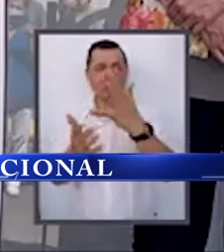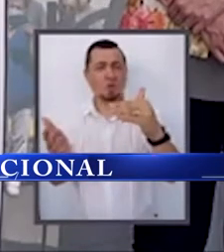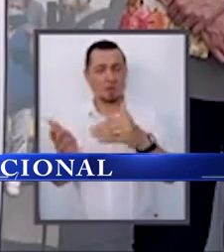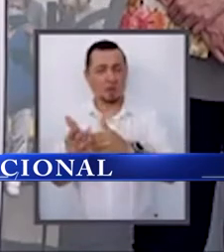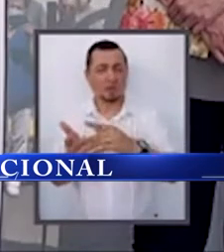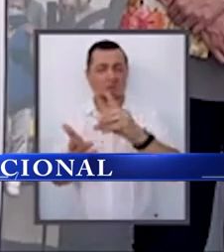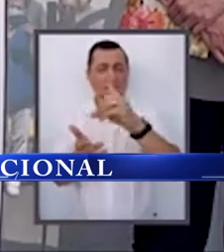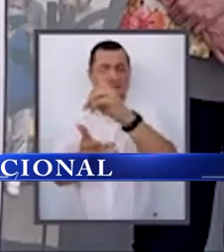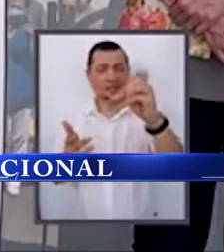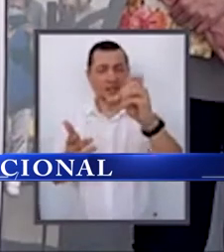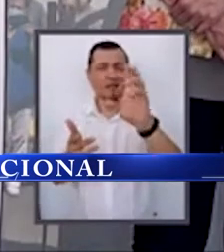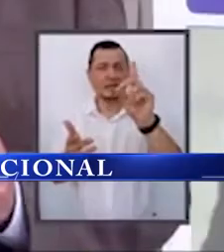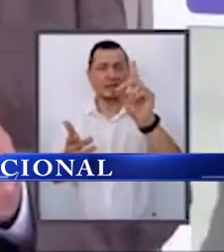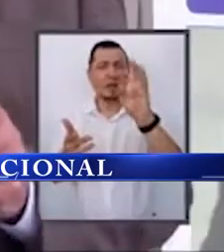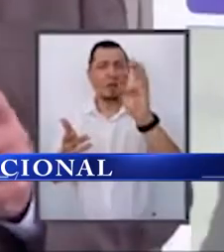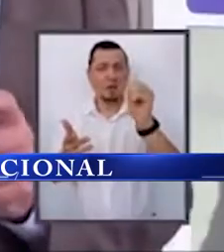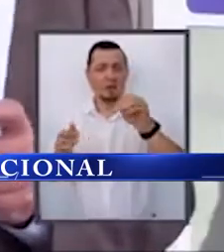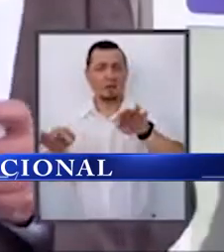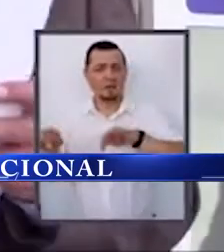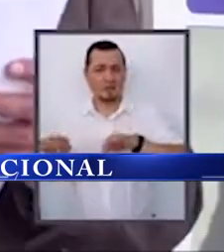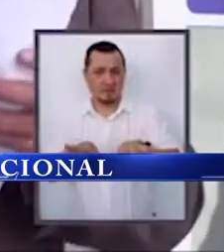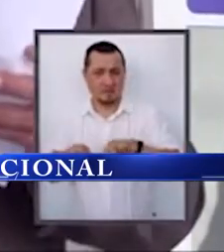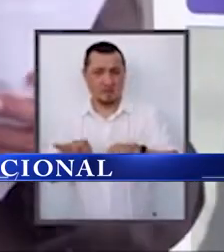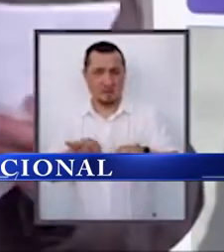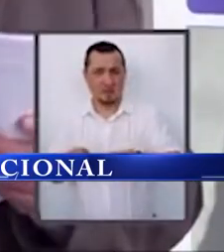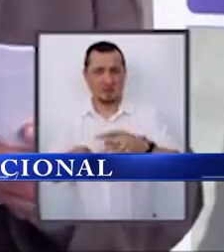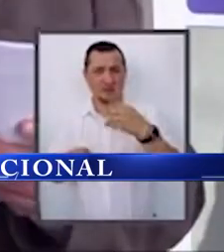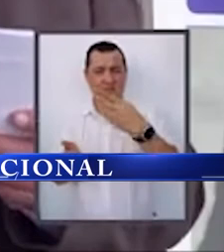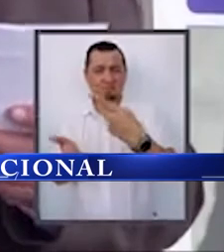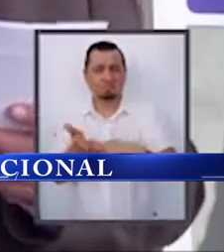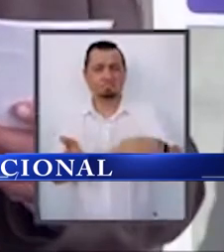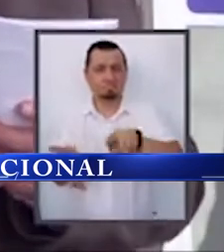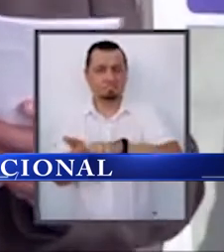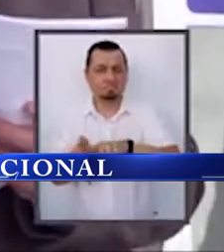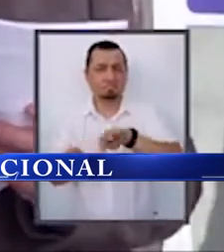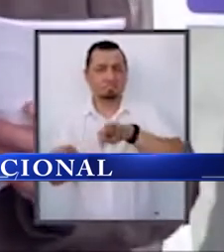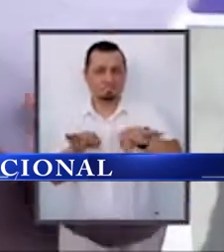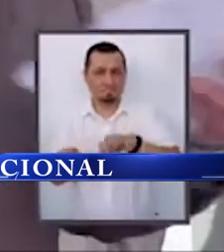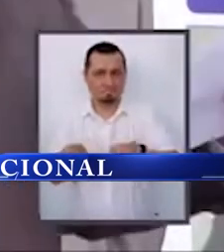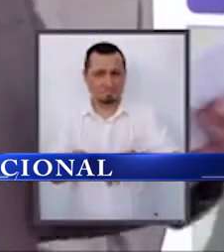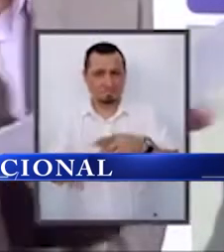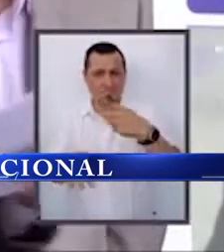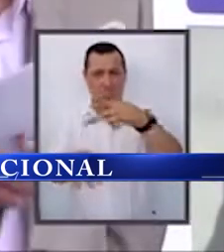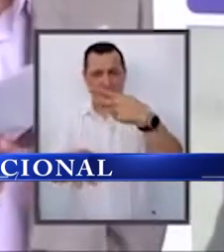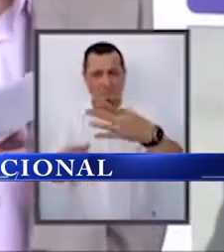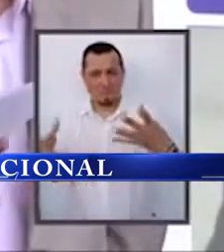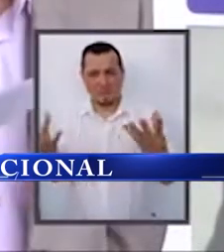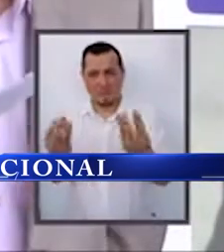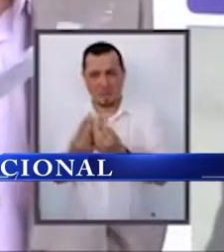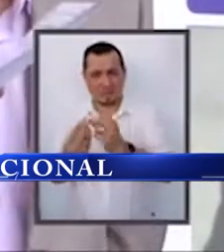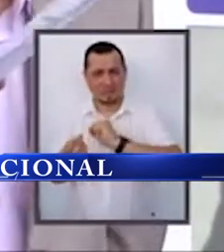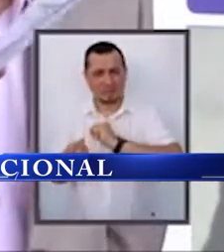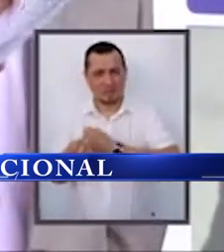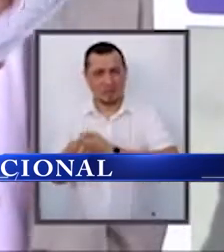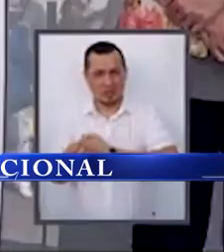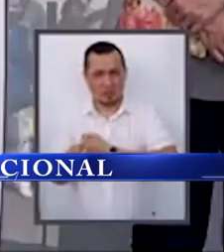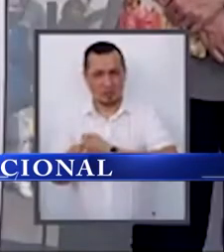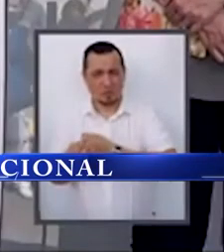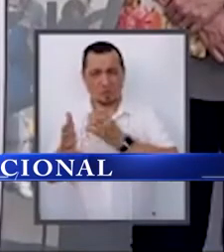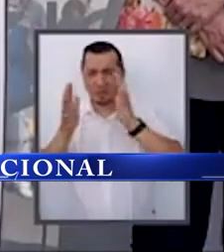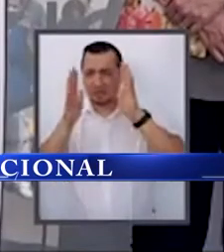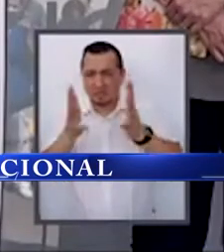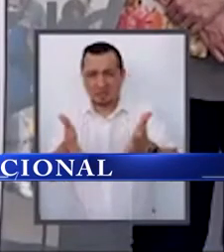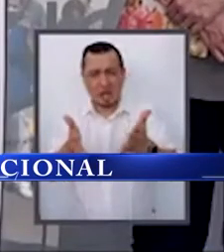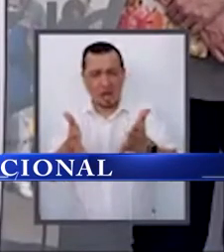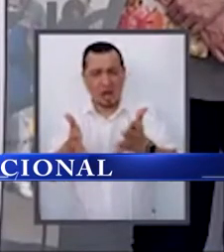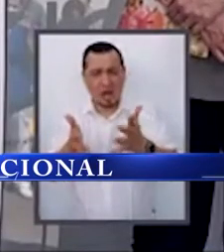4,622 tienen derecho a basificación. Y el próximo año, con una inversión de 430 millones de